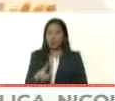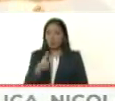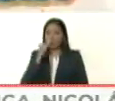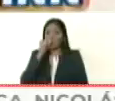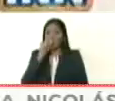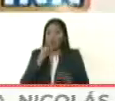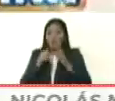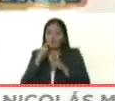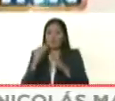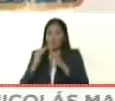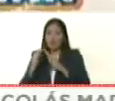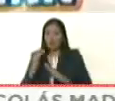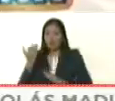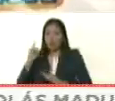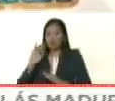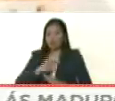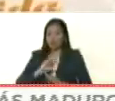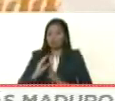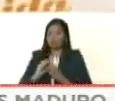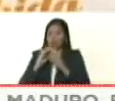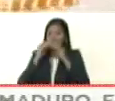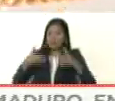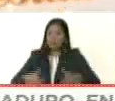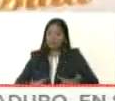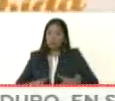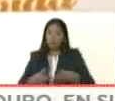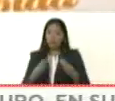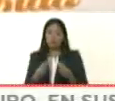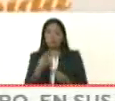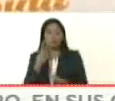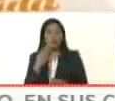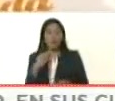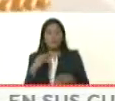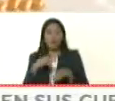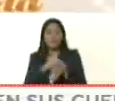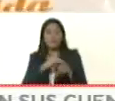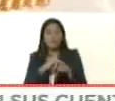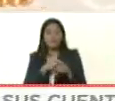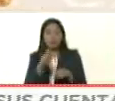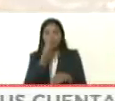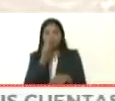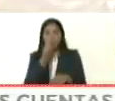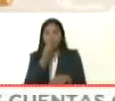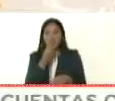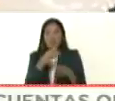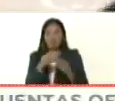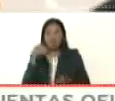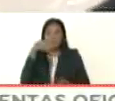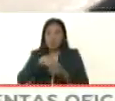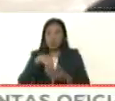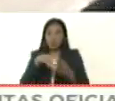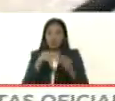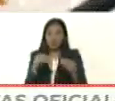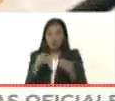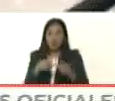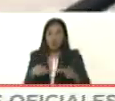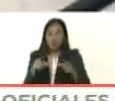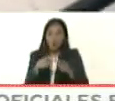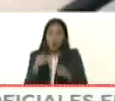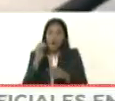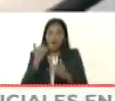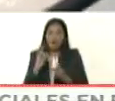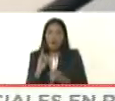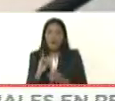en mi casa, he insistido mucho y hay que lograrlo, ministro de Alimentación, en instalar plantas de Nutricereal